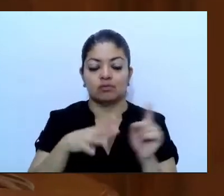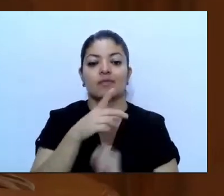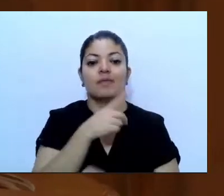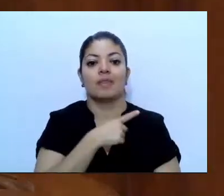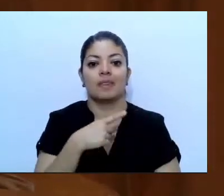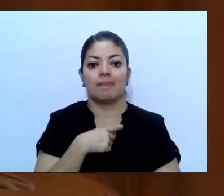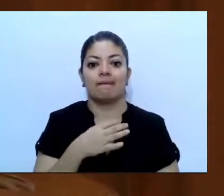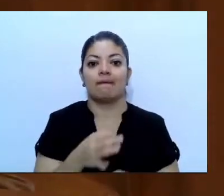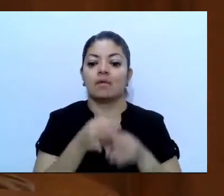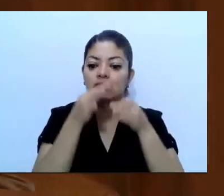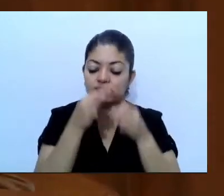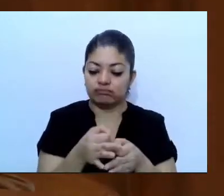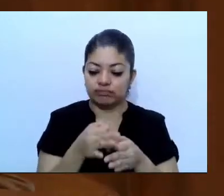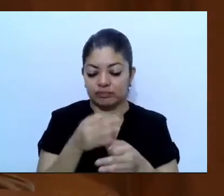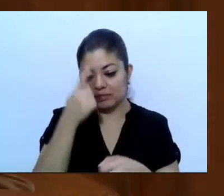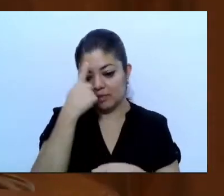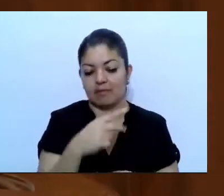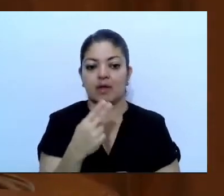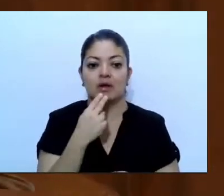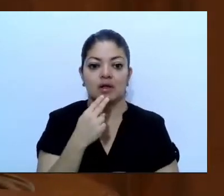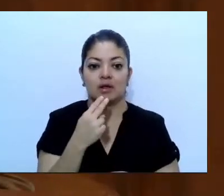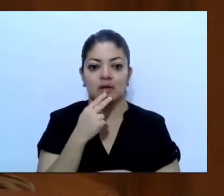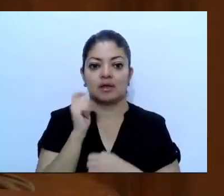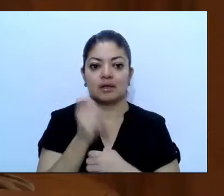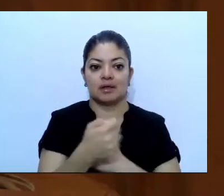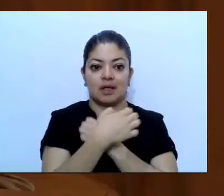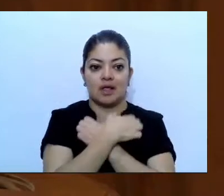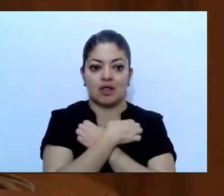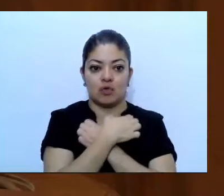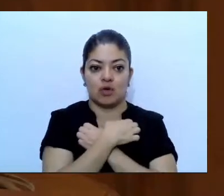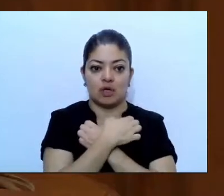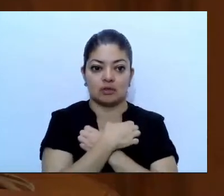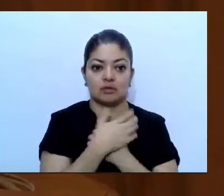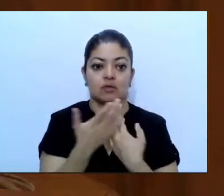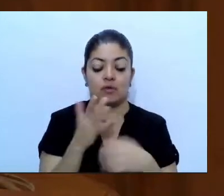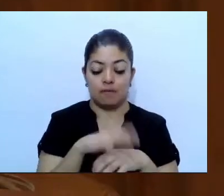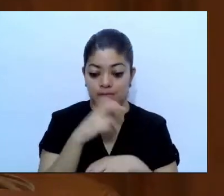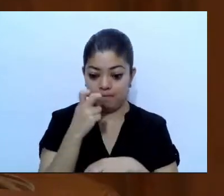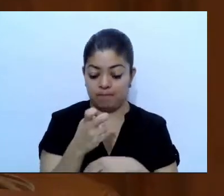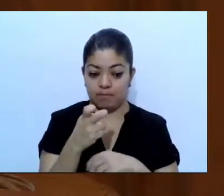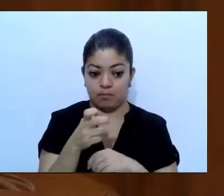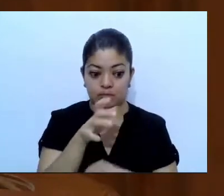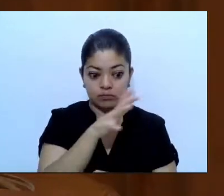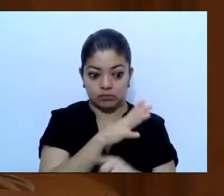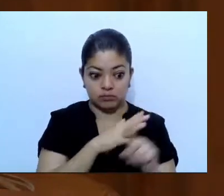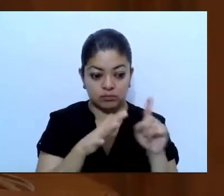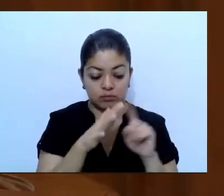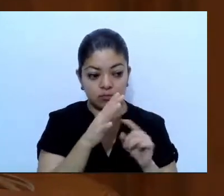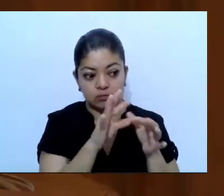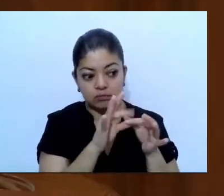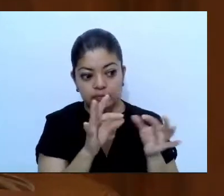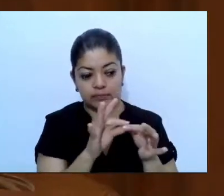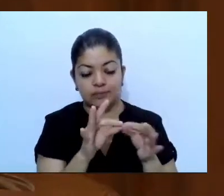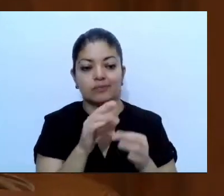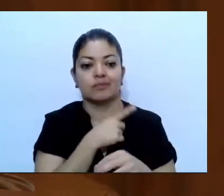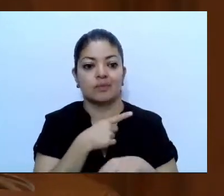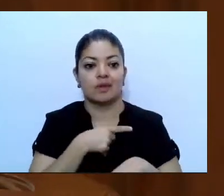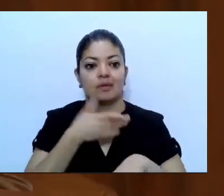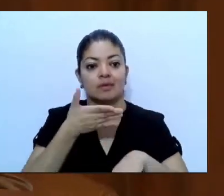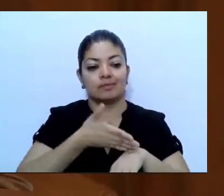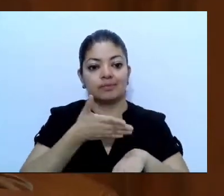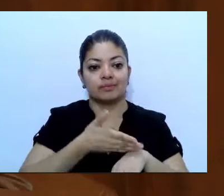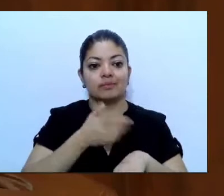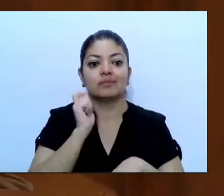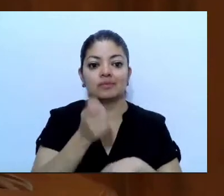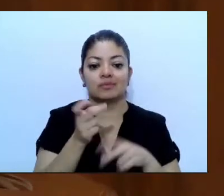idóneos y contribuyan a los fines de la educación. En este contexto, es necesario sancionar el delito